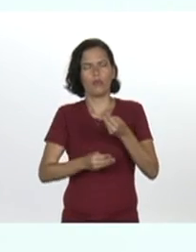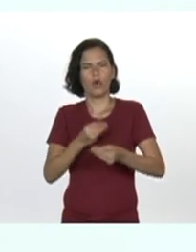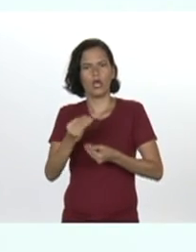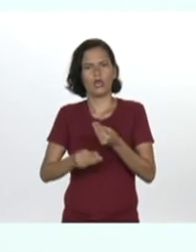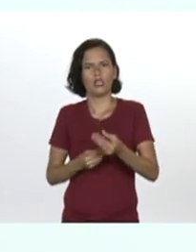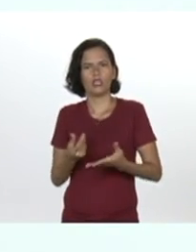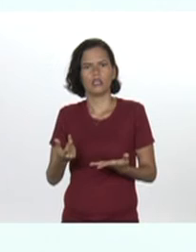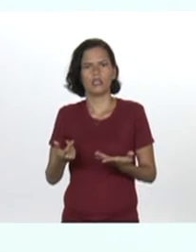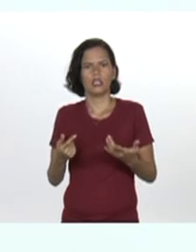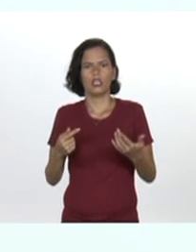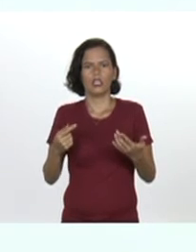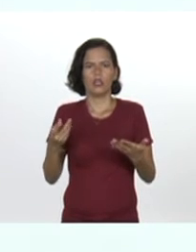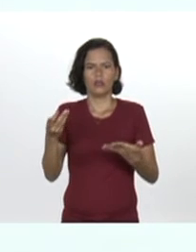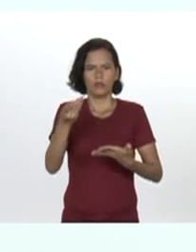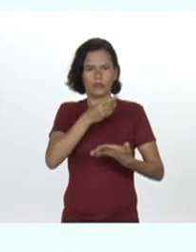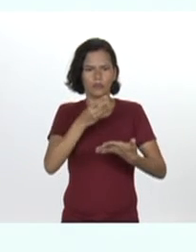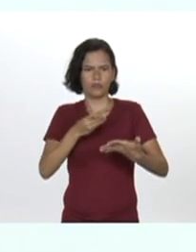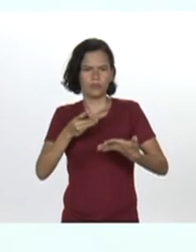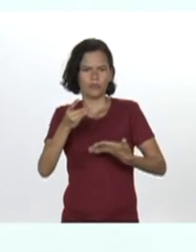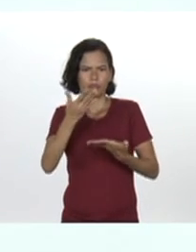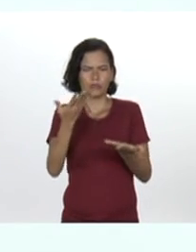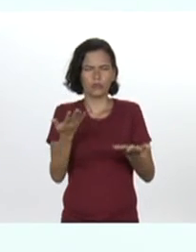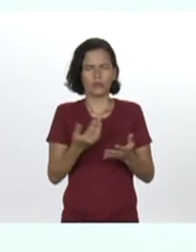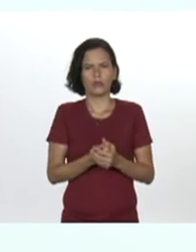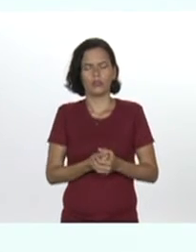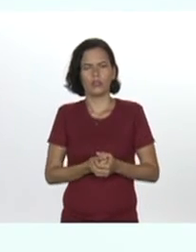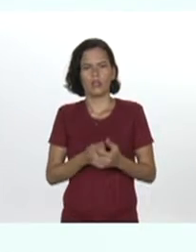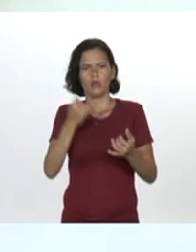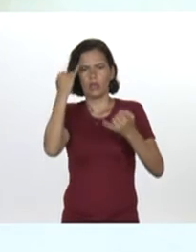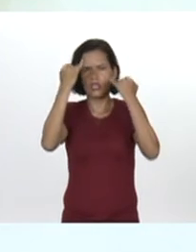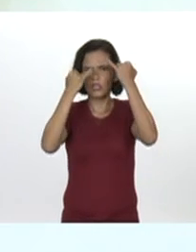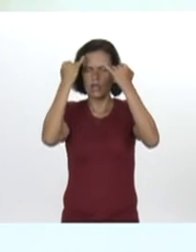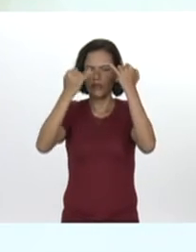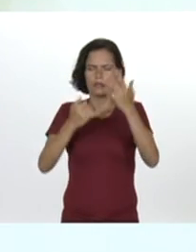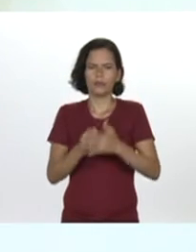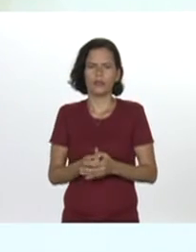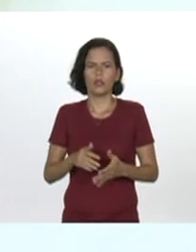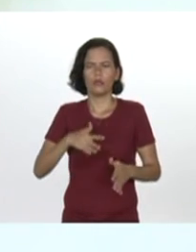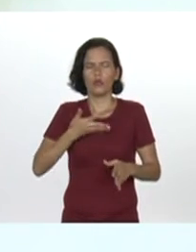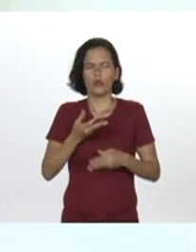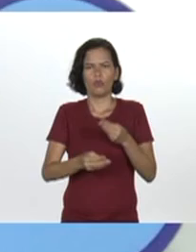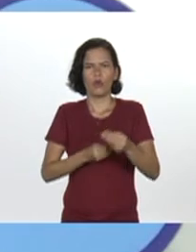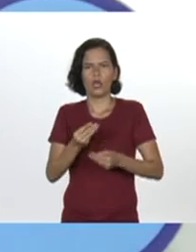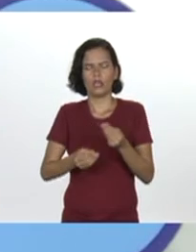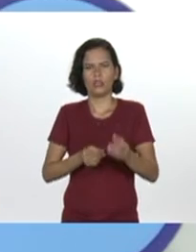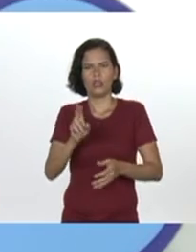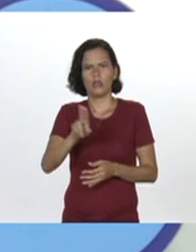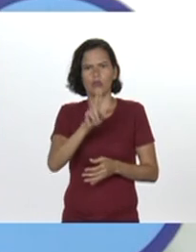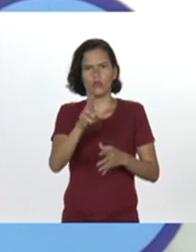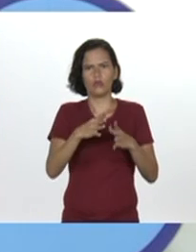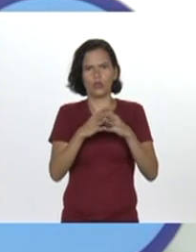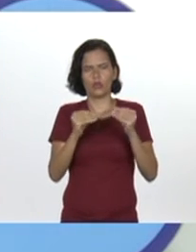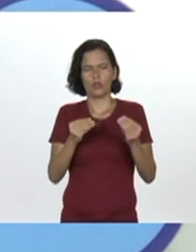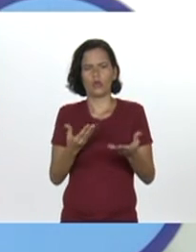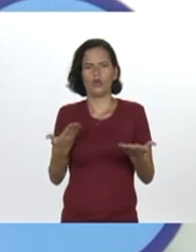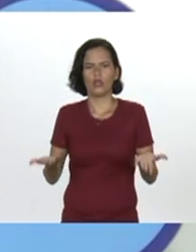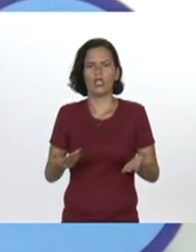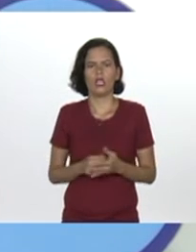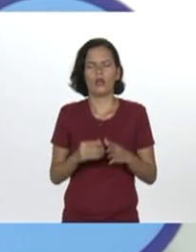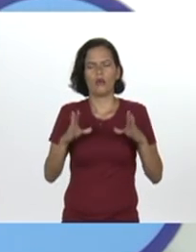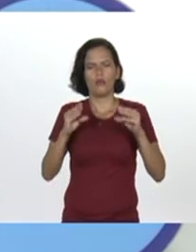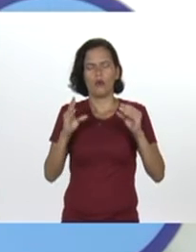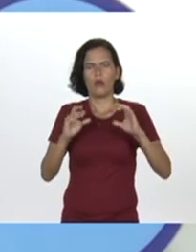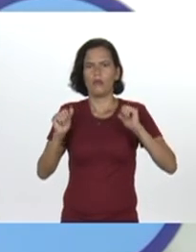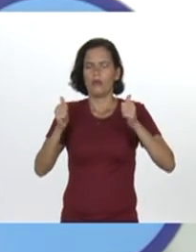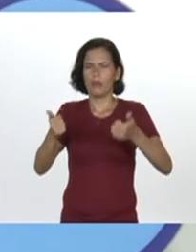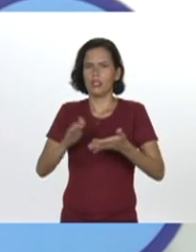algunos gráficos delineados? ¿Nos puede dar algunos tips, algunas ideas? Sí, podemos hacer uso de todo lo que es, como hablábamos al